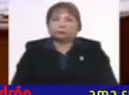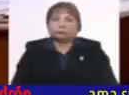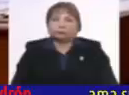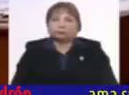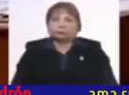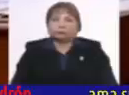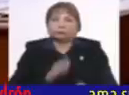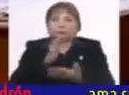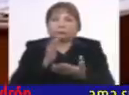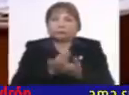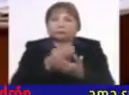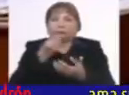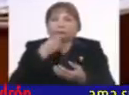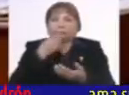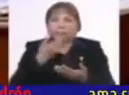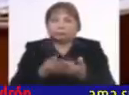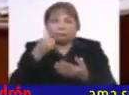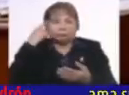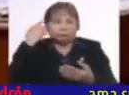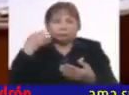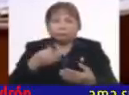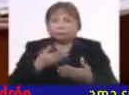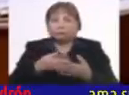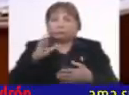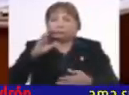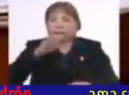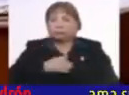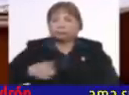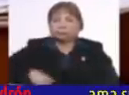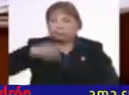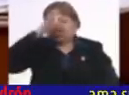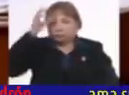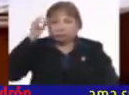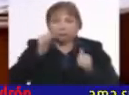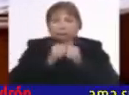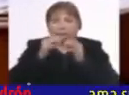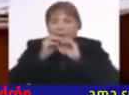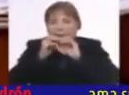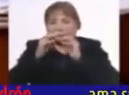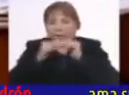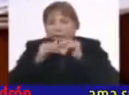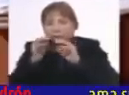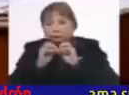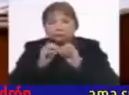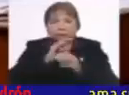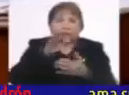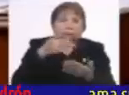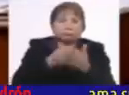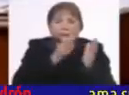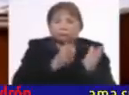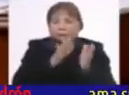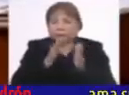esa situación se da porque este cree que el señor castillo y los demás se están construyendo todo el